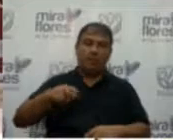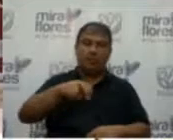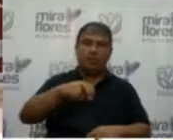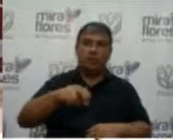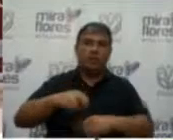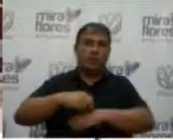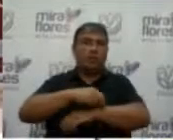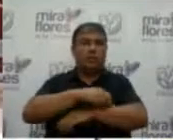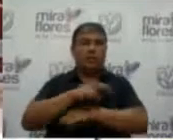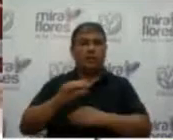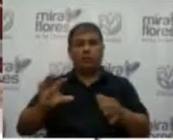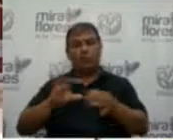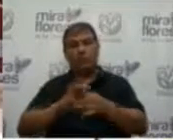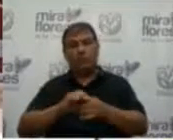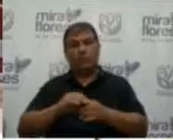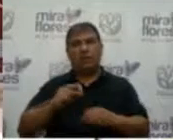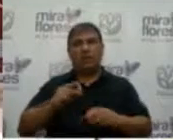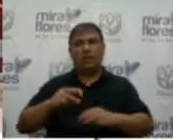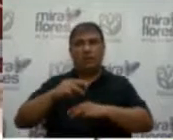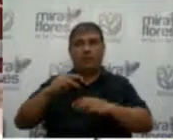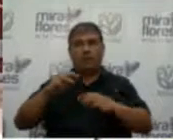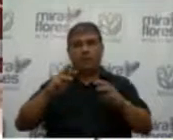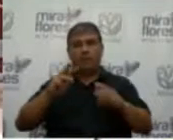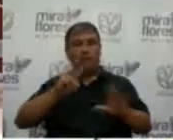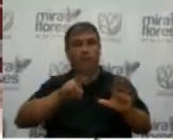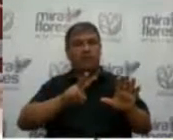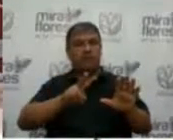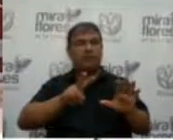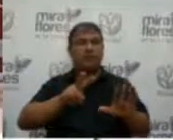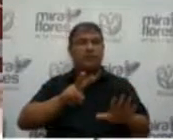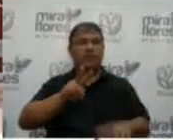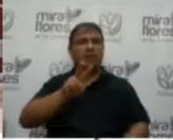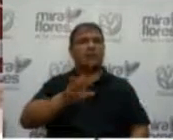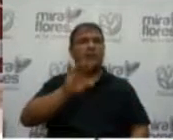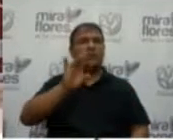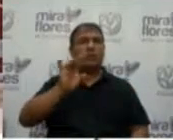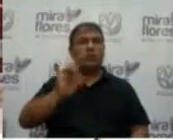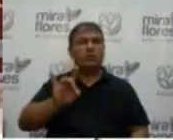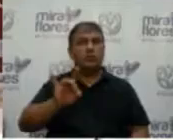dos malecones 28 de julio con el malecón